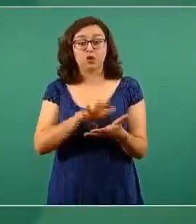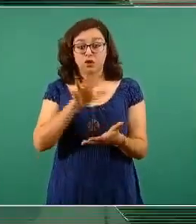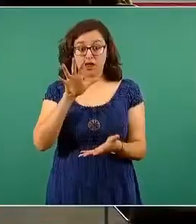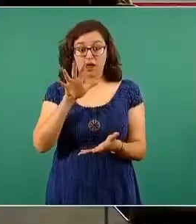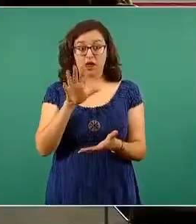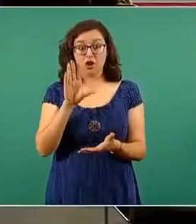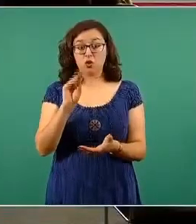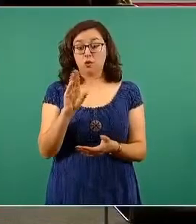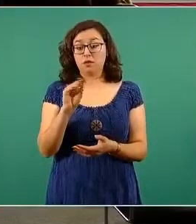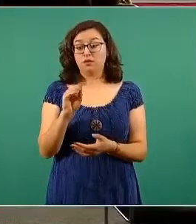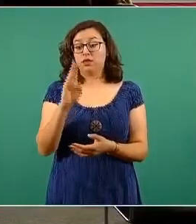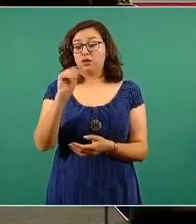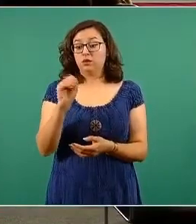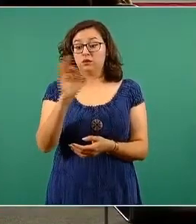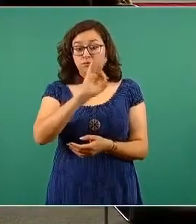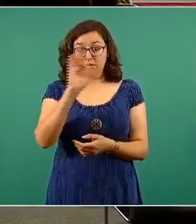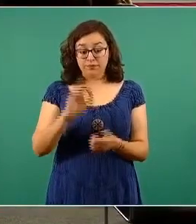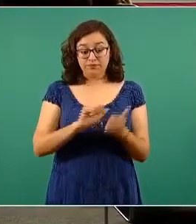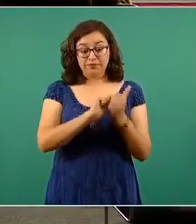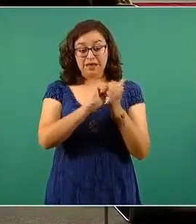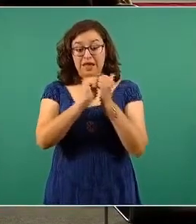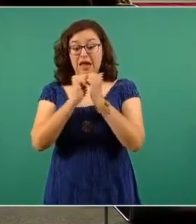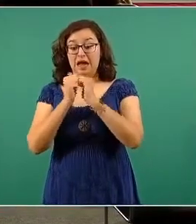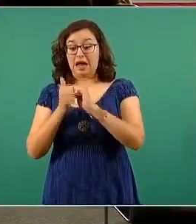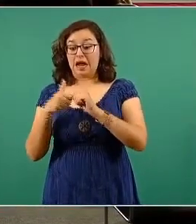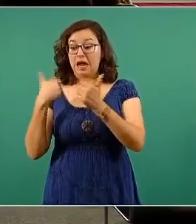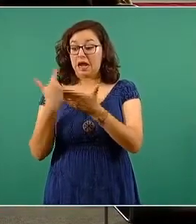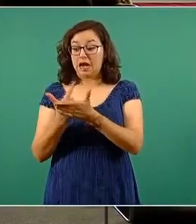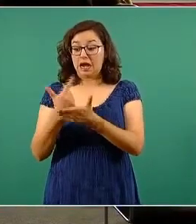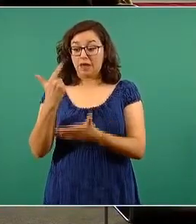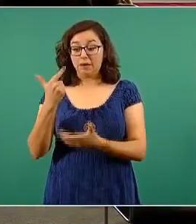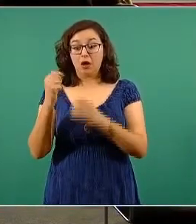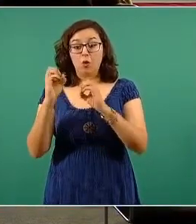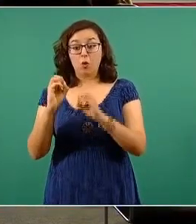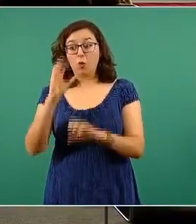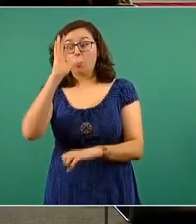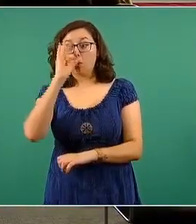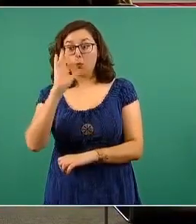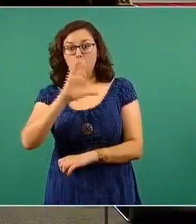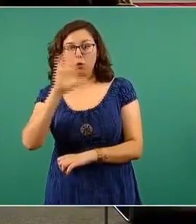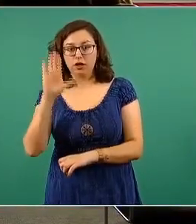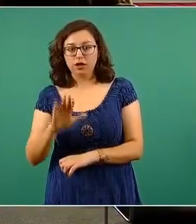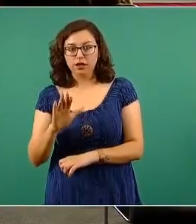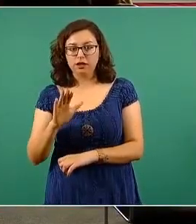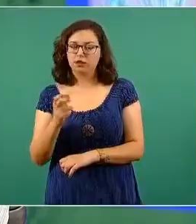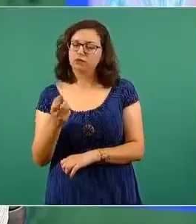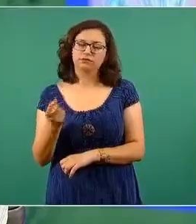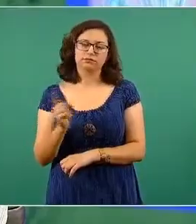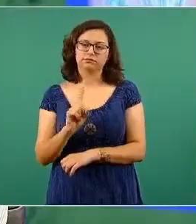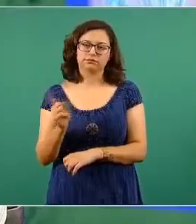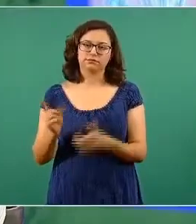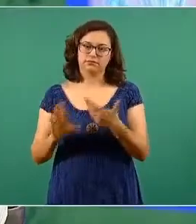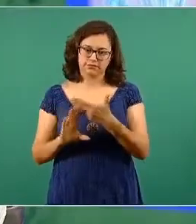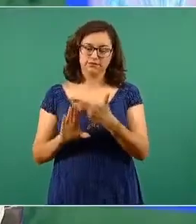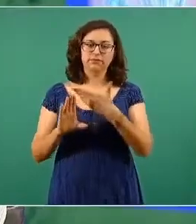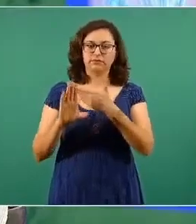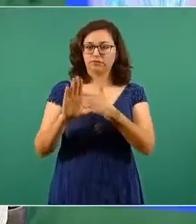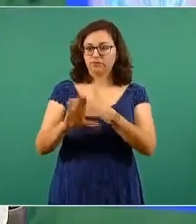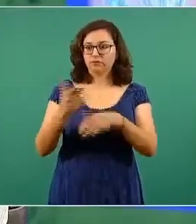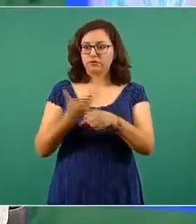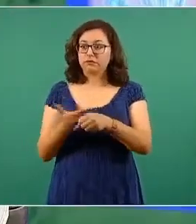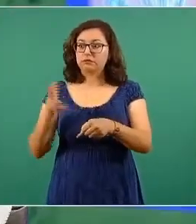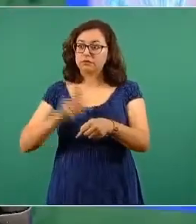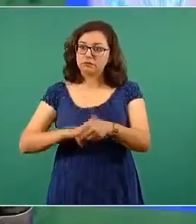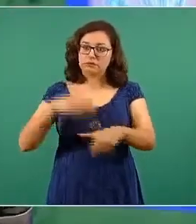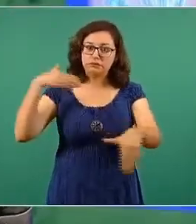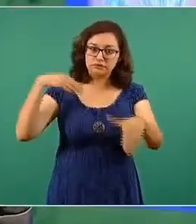mostrando, es que lleguen a desarrollar COVID grave o COVID crítico. Es decir, que lleguen a tener la necesidad de